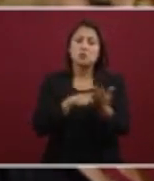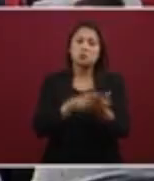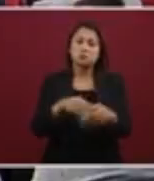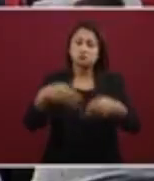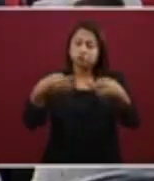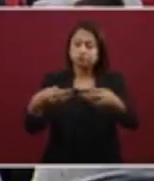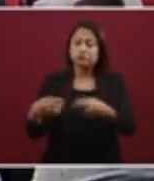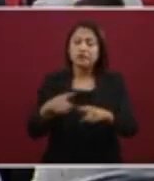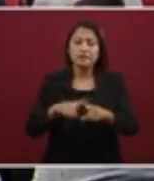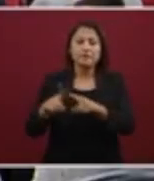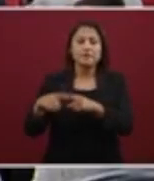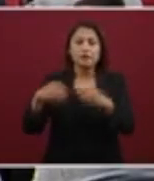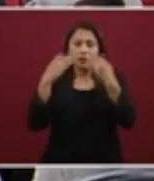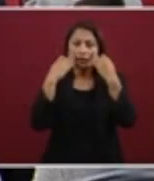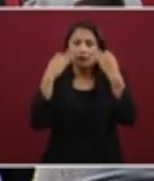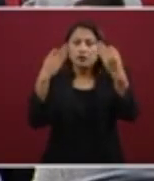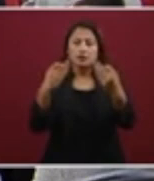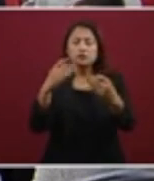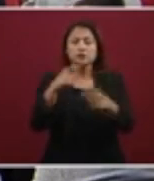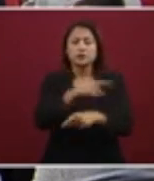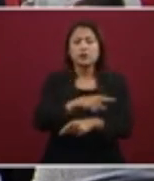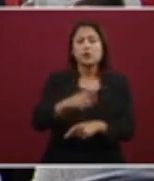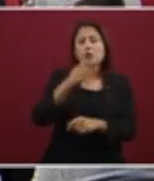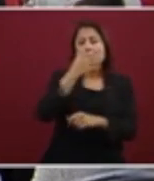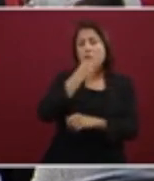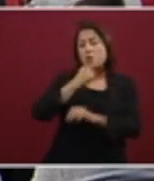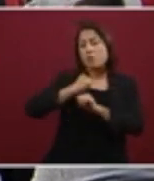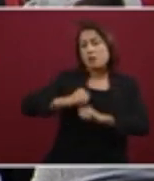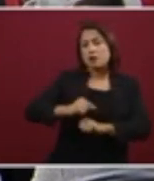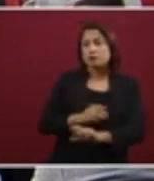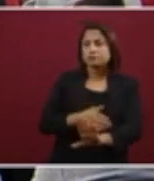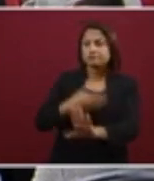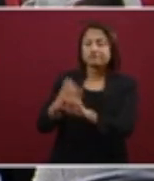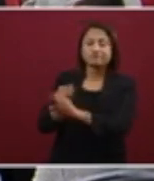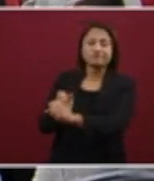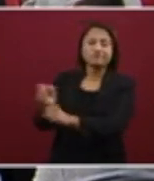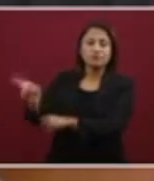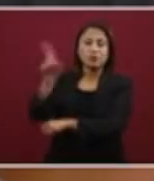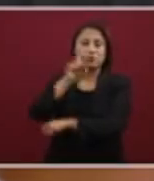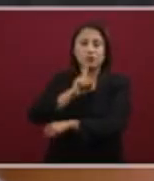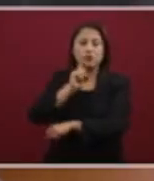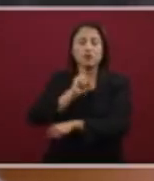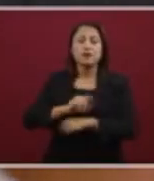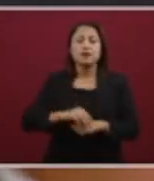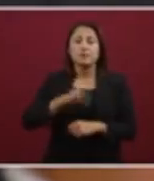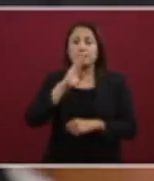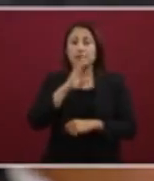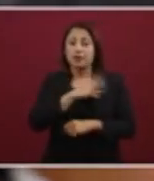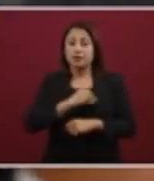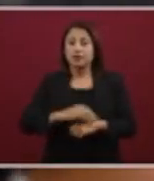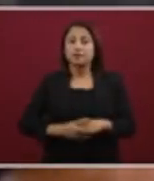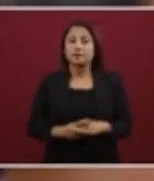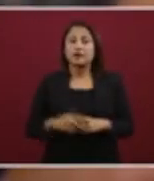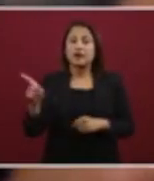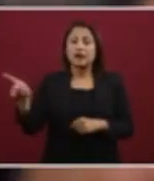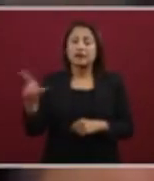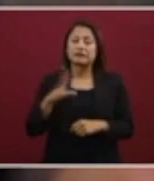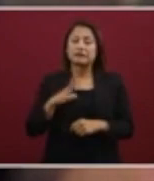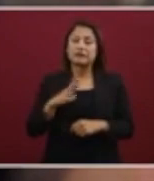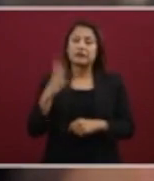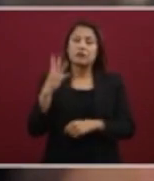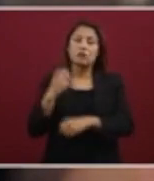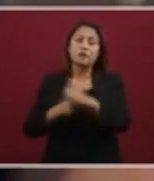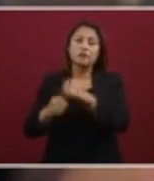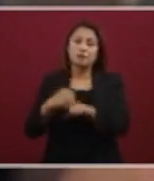cercanos al funcionario contra la madre y su familia. Además, este tiene un hijo de 4 años y desde hace 6 meses no le pasa